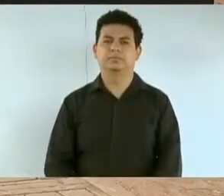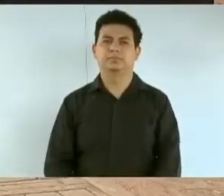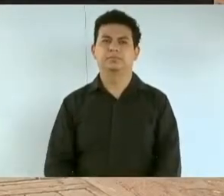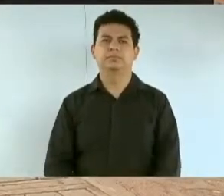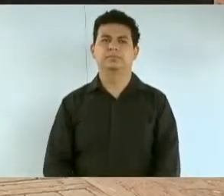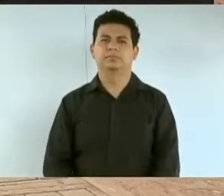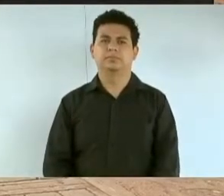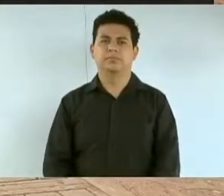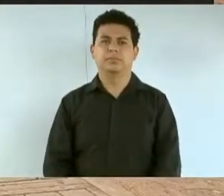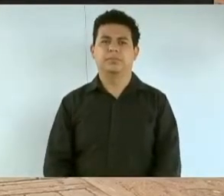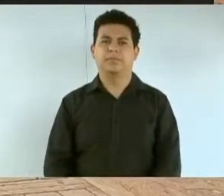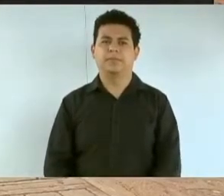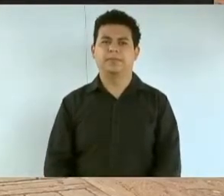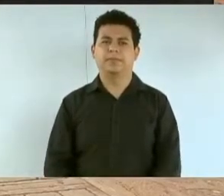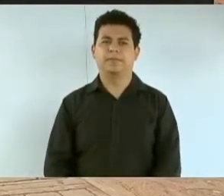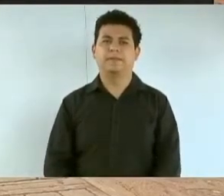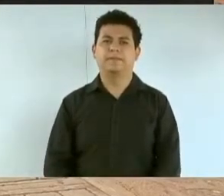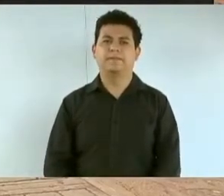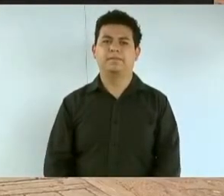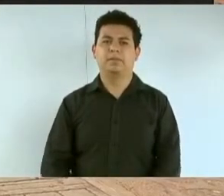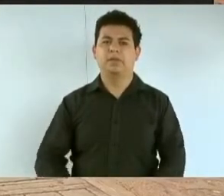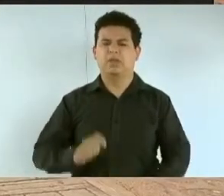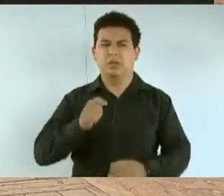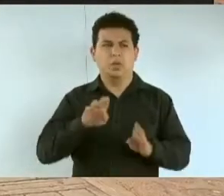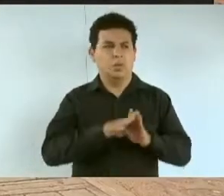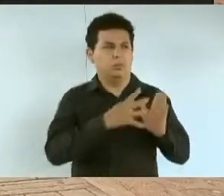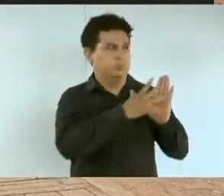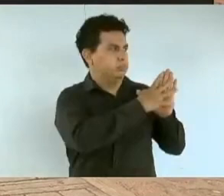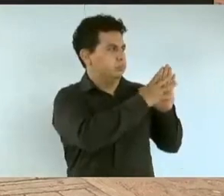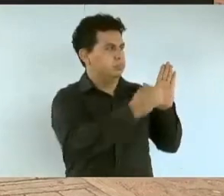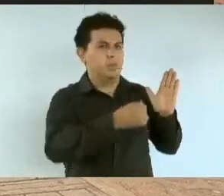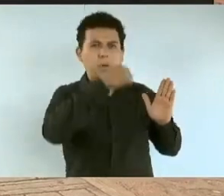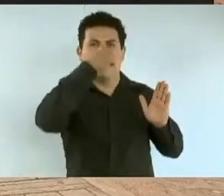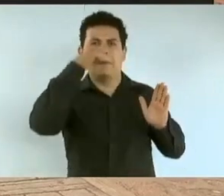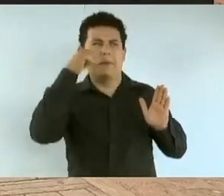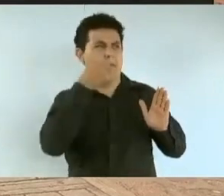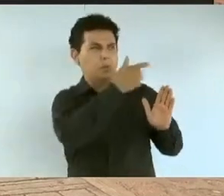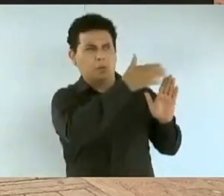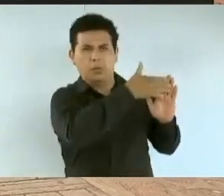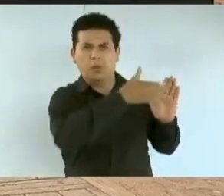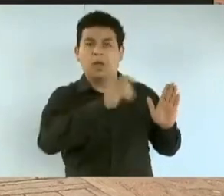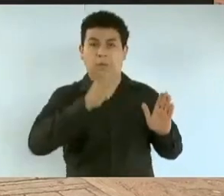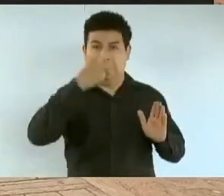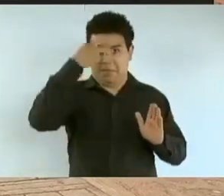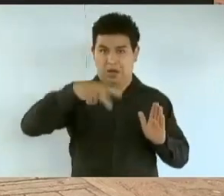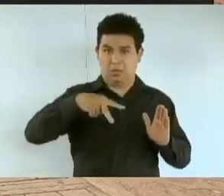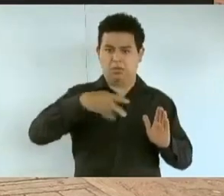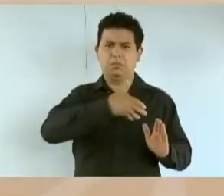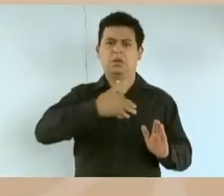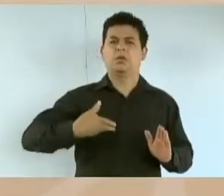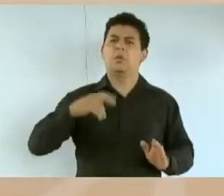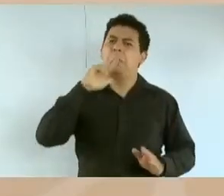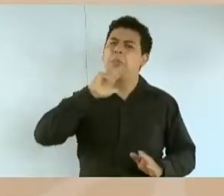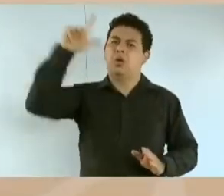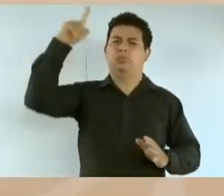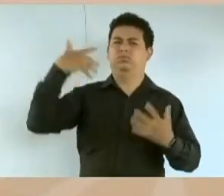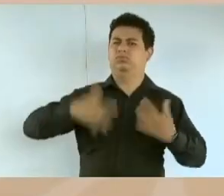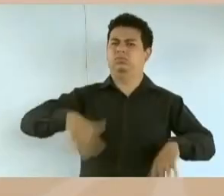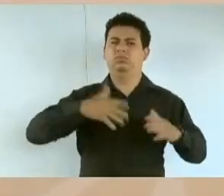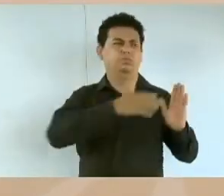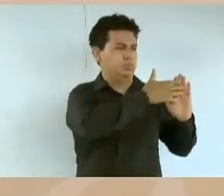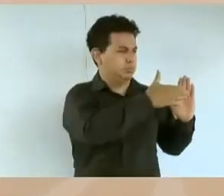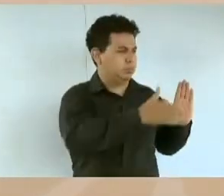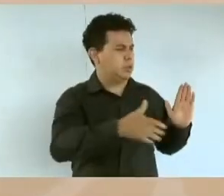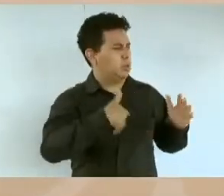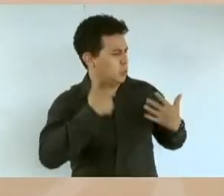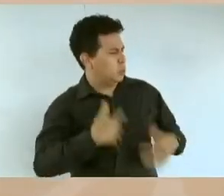oaxaqueños, Benito Juárez, el mejor presidente de México, con el pueblo